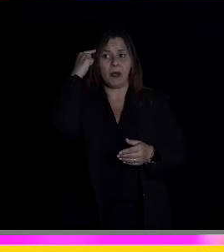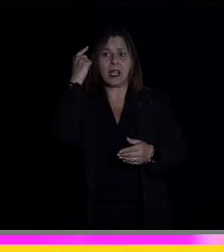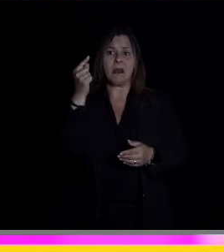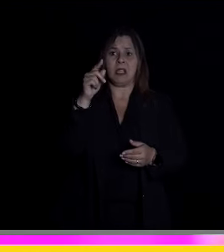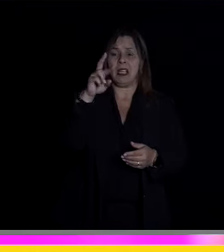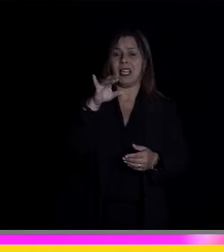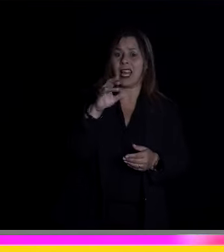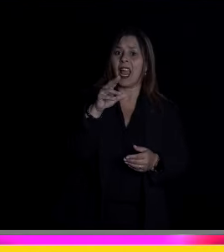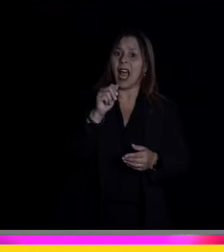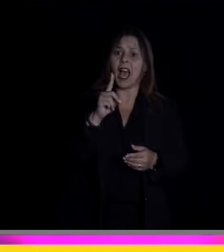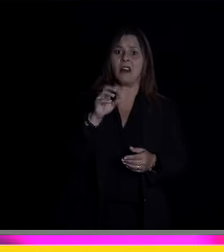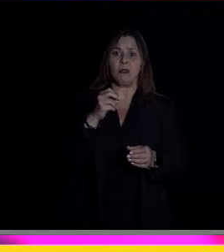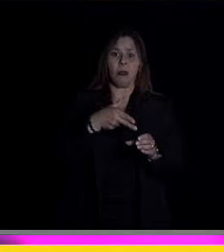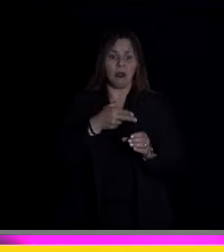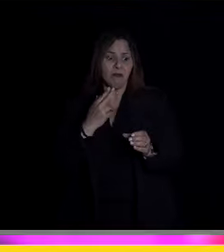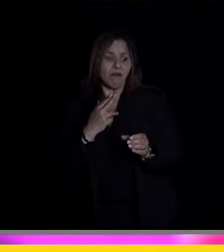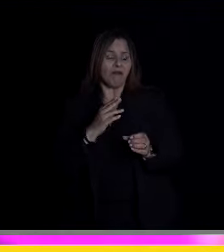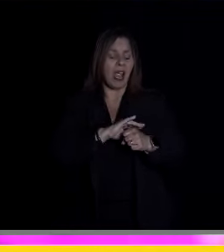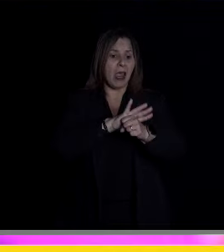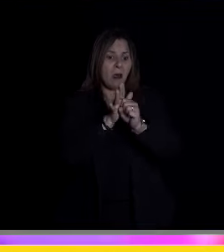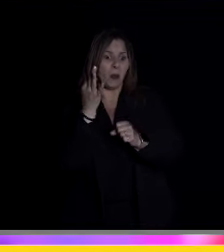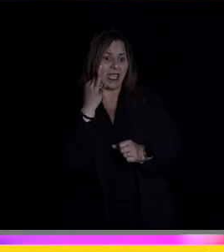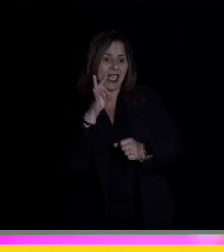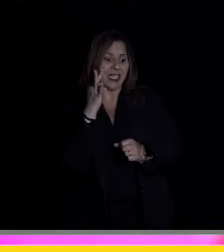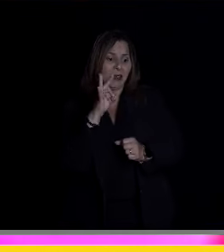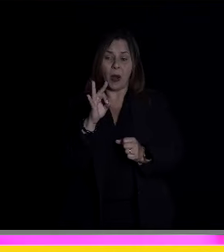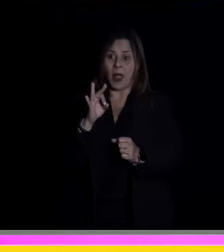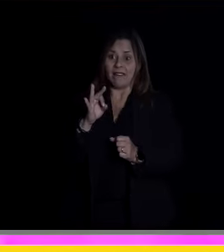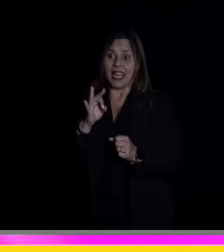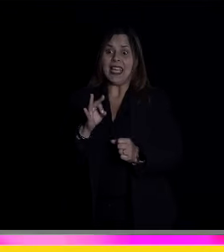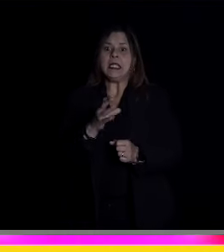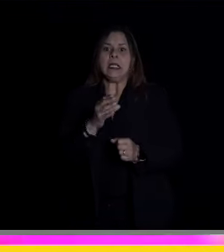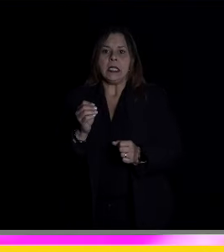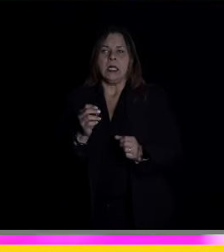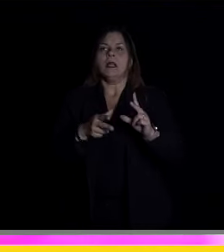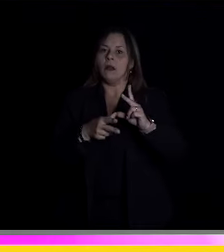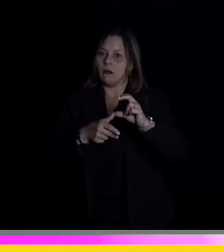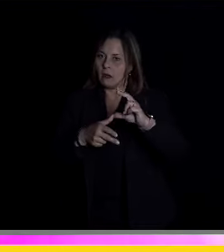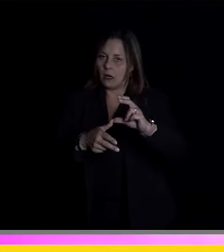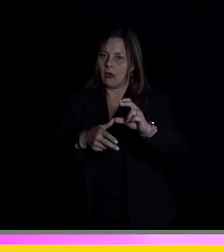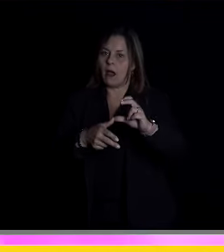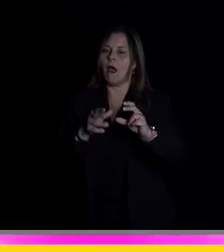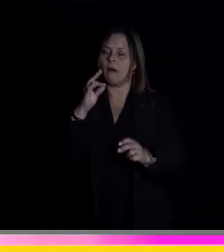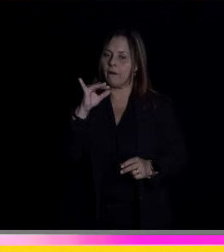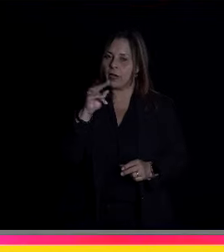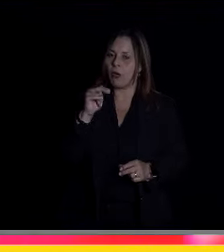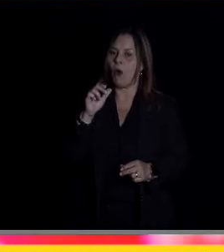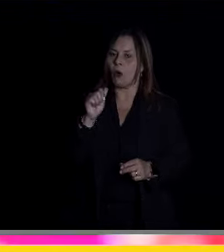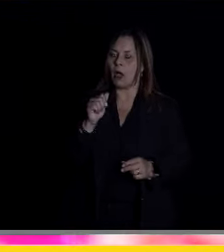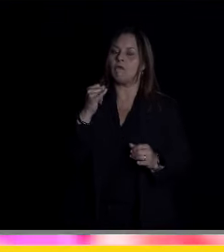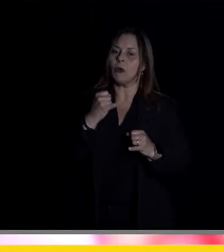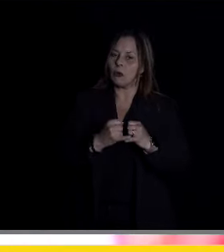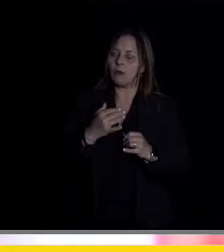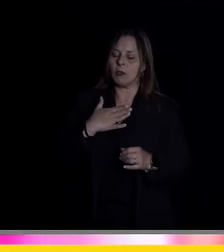Ricardo Rosselló, la pandemia del COVID-19 y recientemente los estragos del huracán Fiona. Esto último me